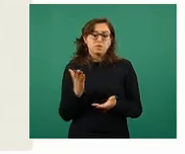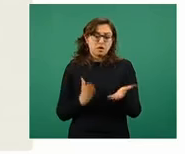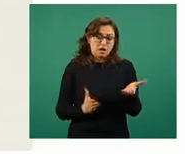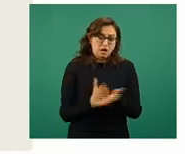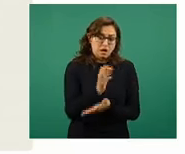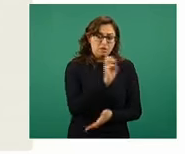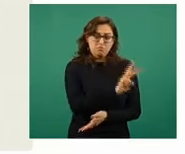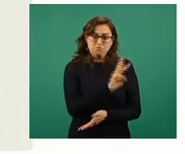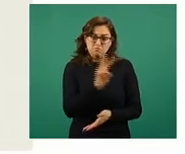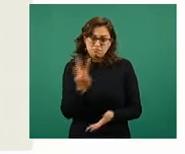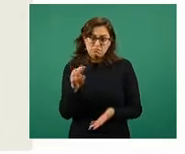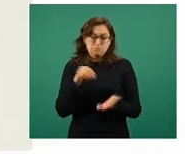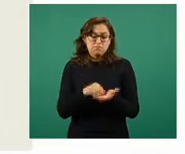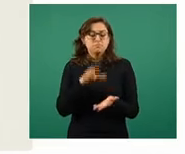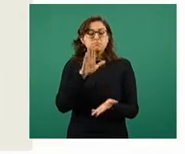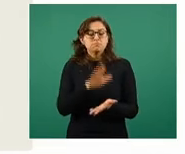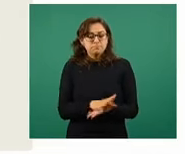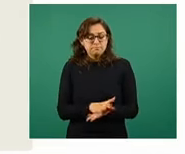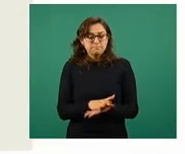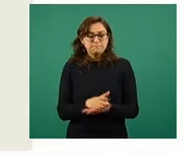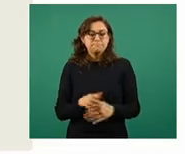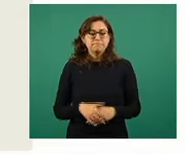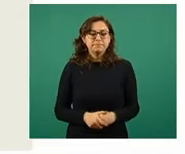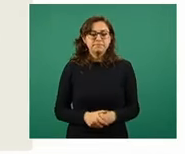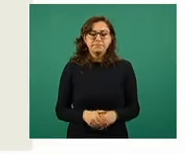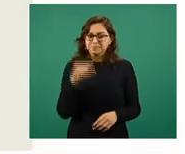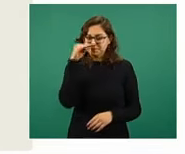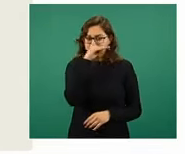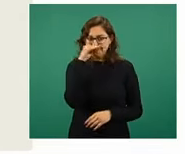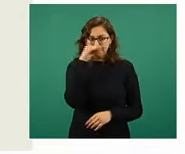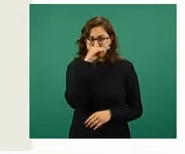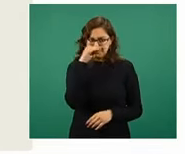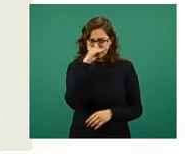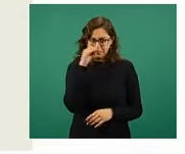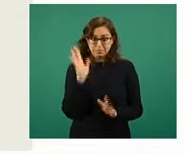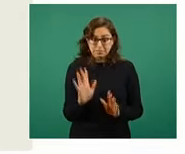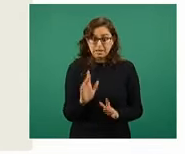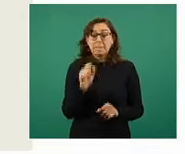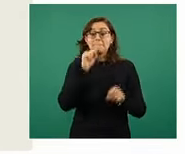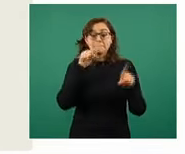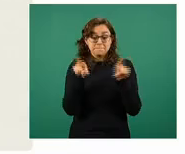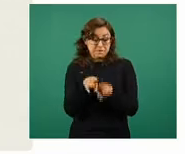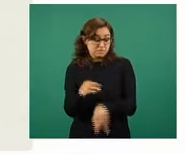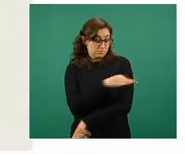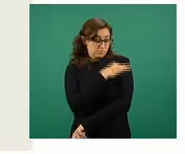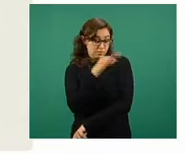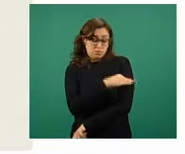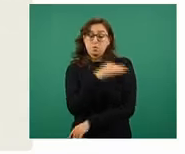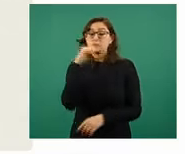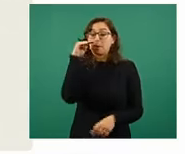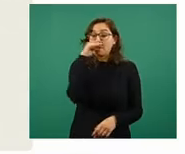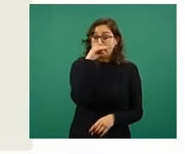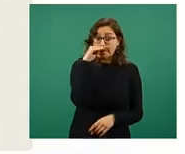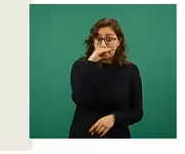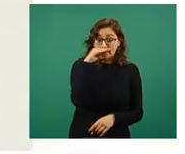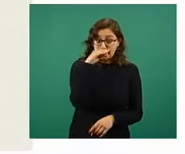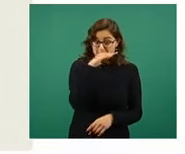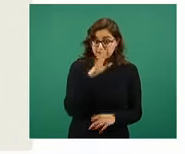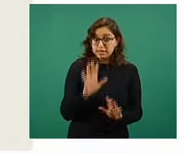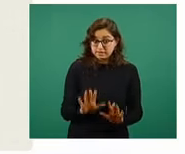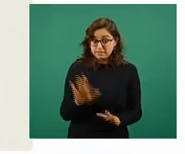mivacuna.salud.gov.mx. Regístrense, obviamente el registro es gratuito, recordar que la vacunación es gratuita,